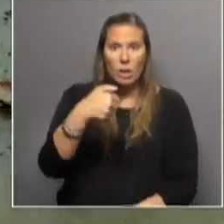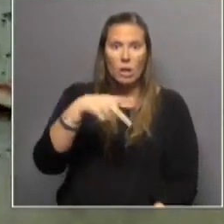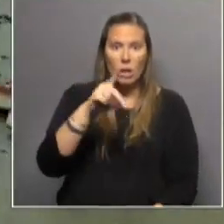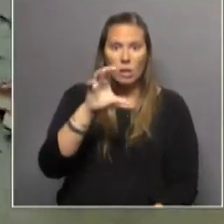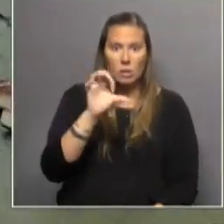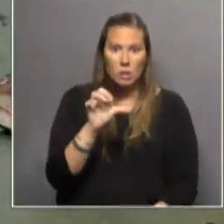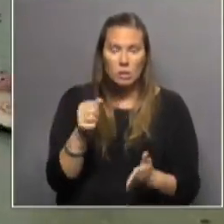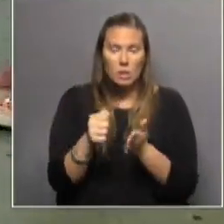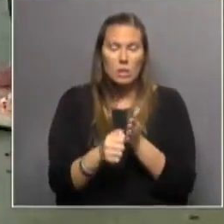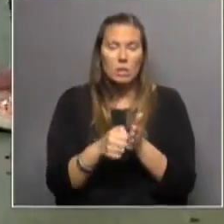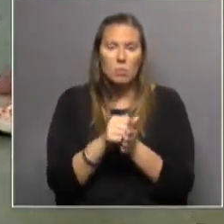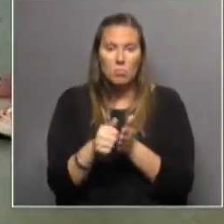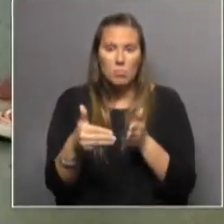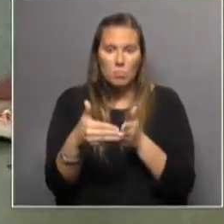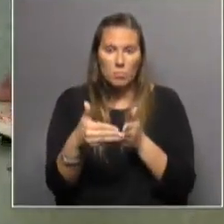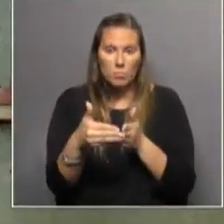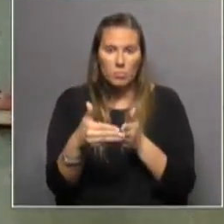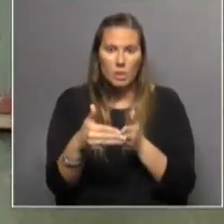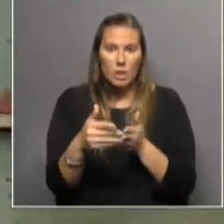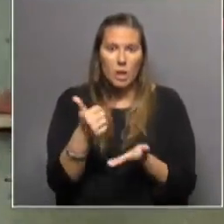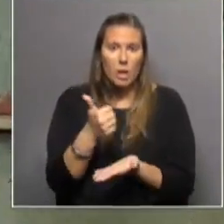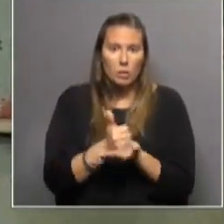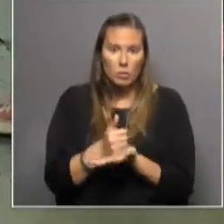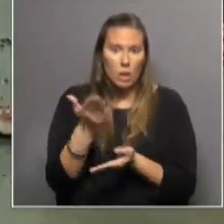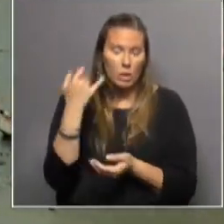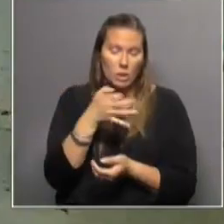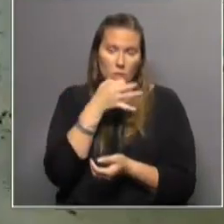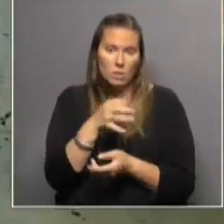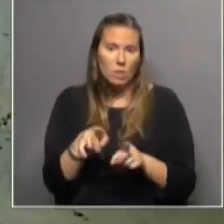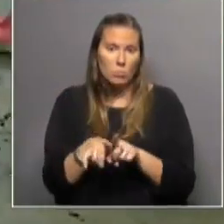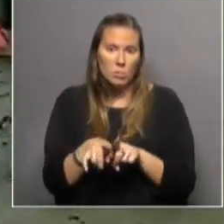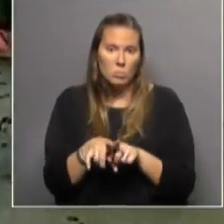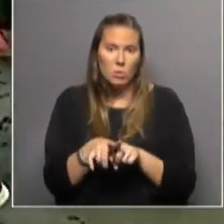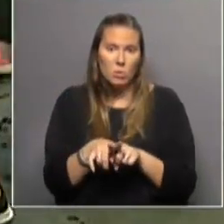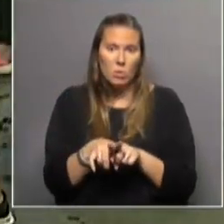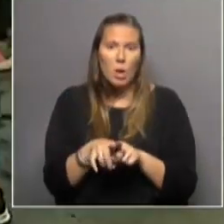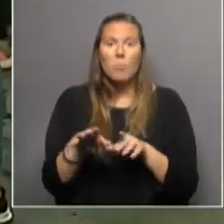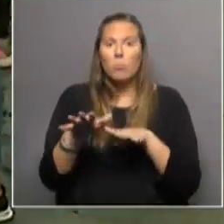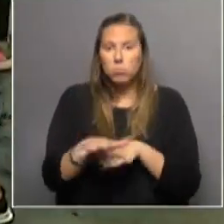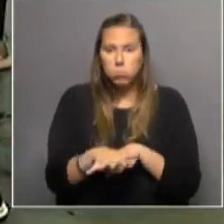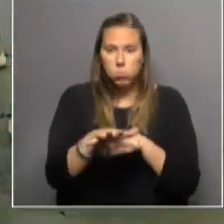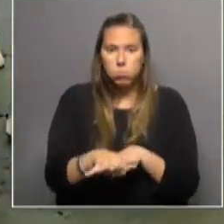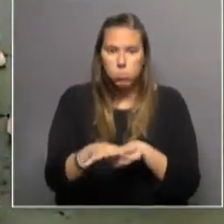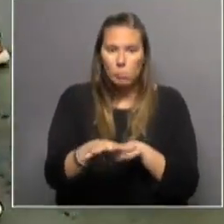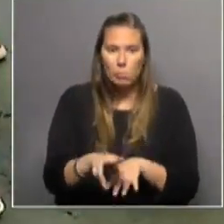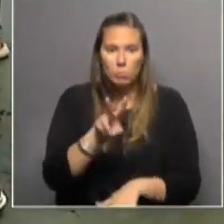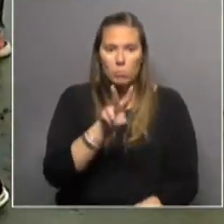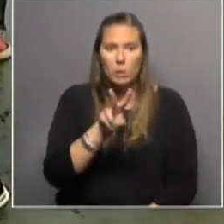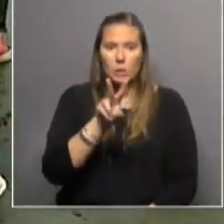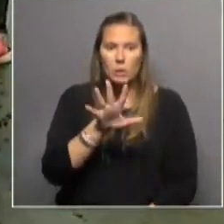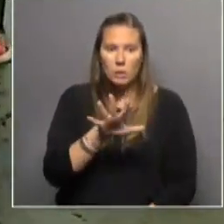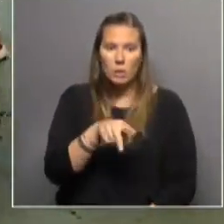y estoy por este motivo que recién mencionaron, por la marcha por el 25N,